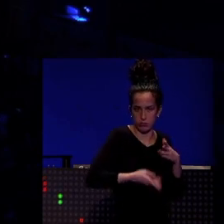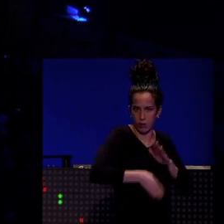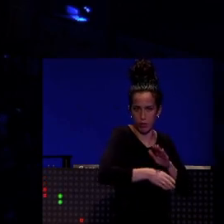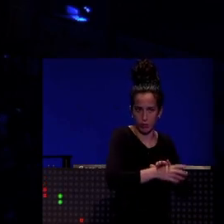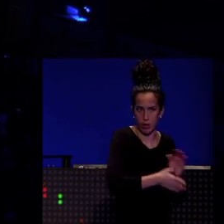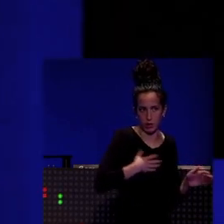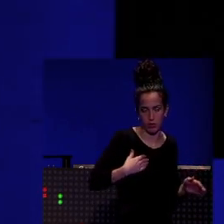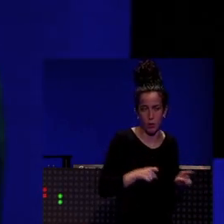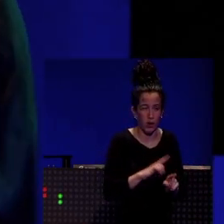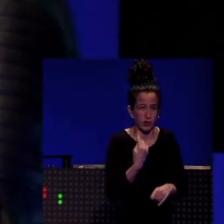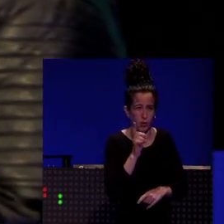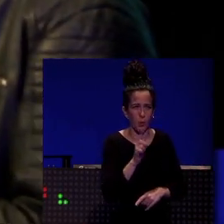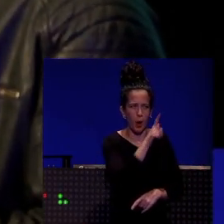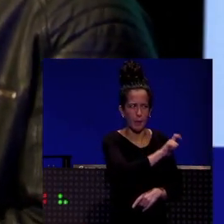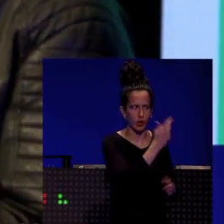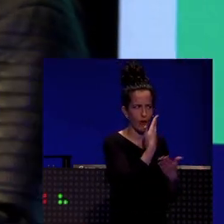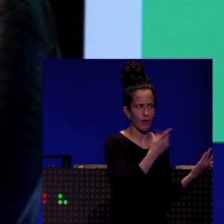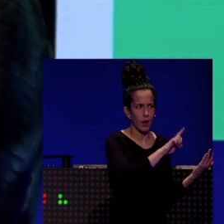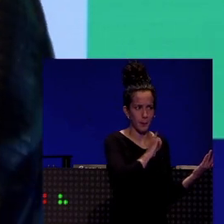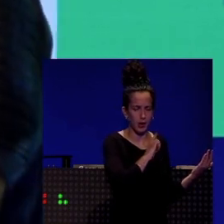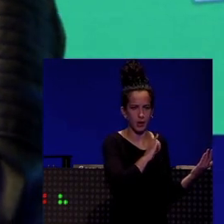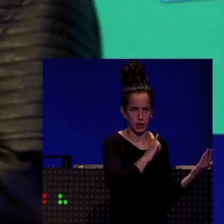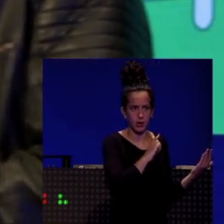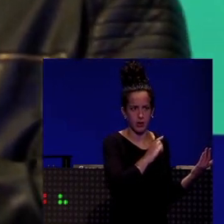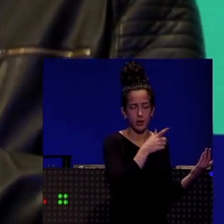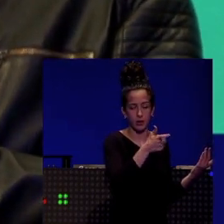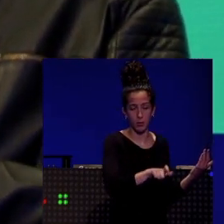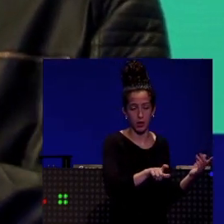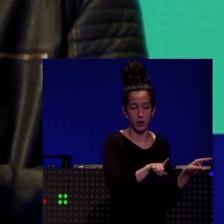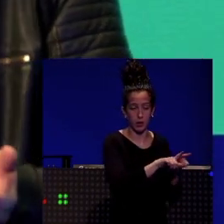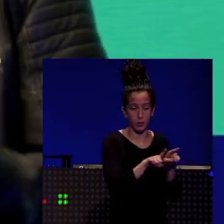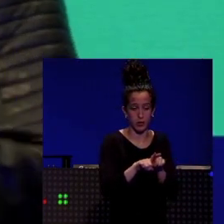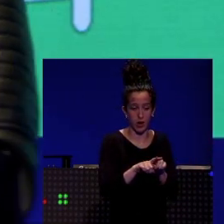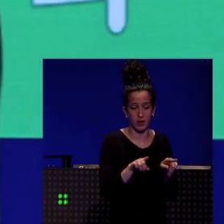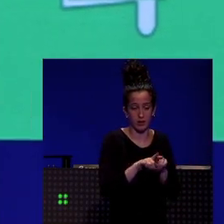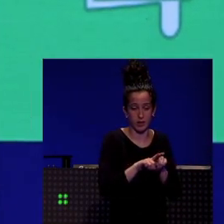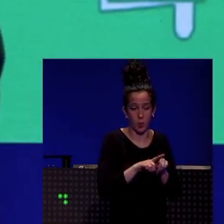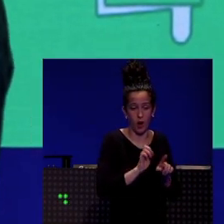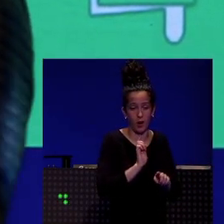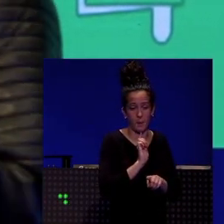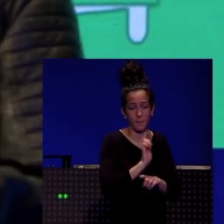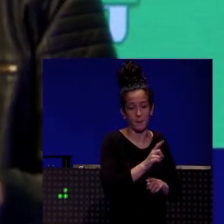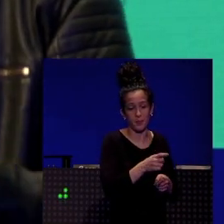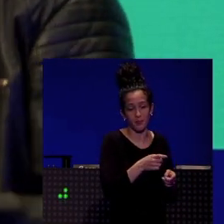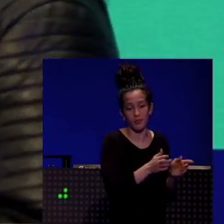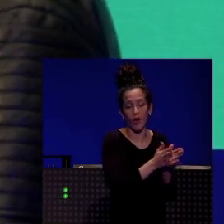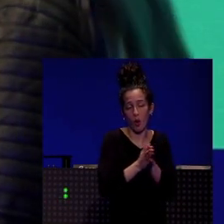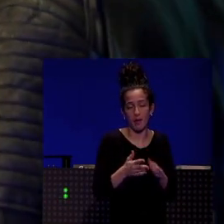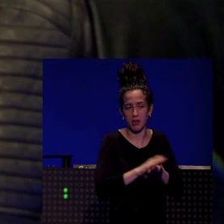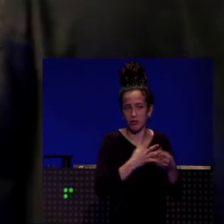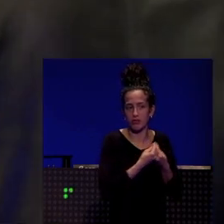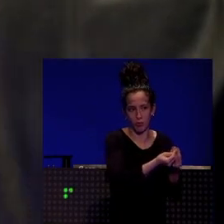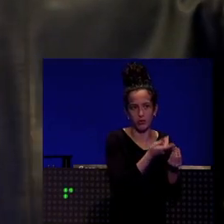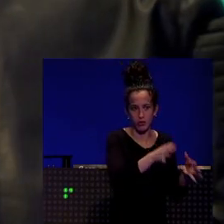confían en mi trabajo con mi querido otro mi manager con y me acompaña y esa es mi filosofía de vida la que intenta también llevar a mi